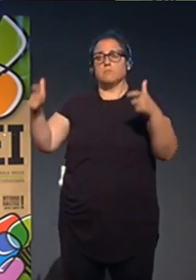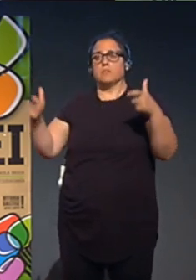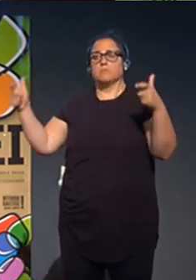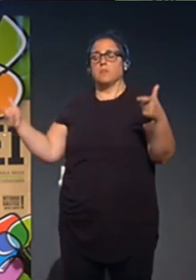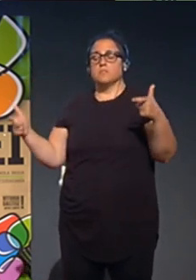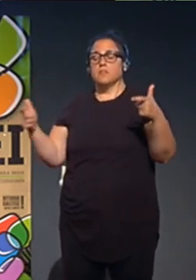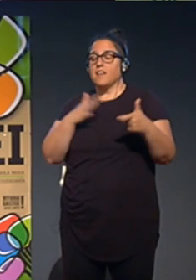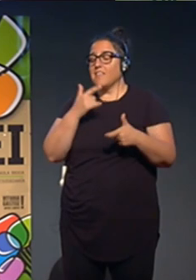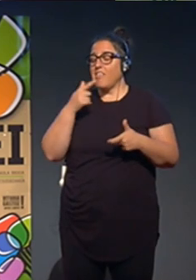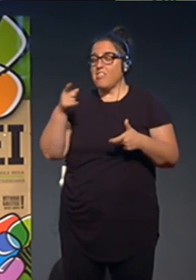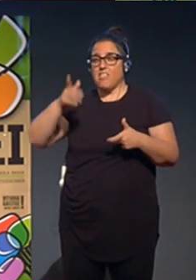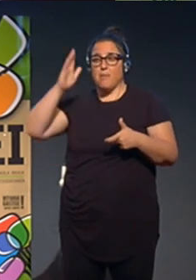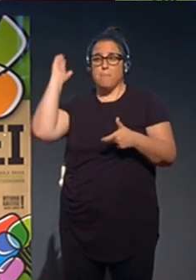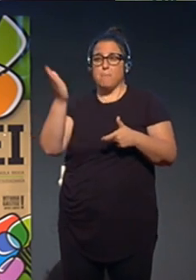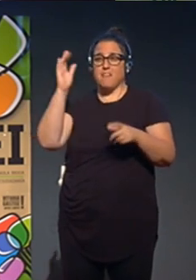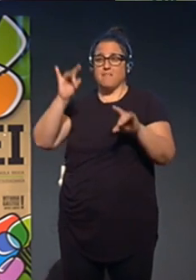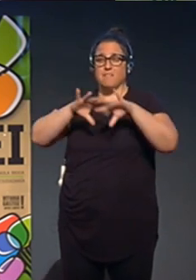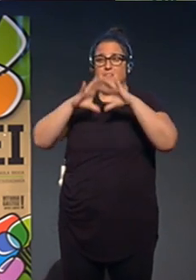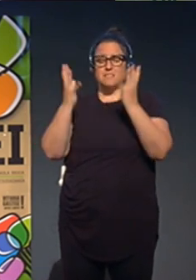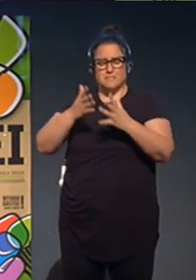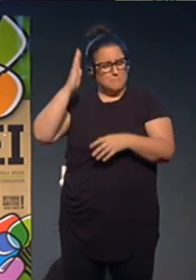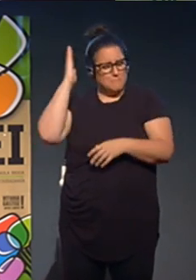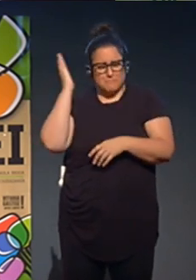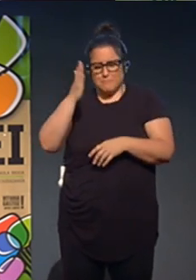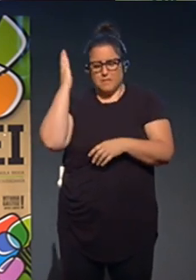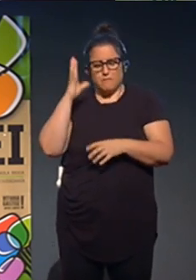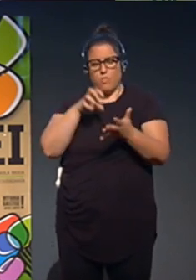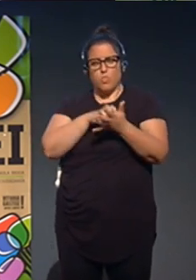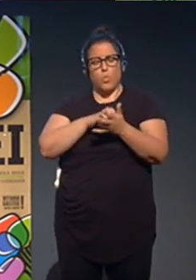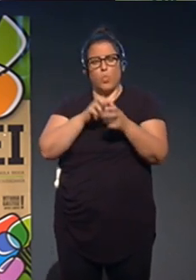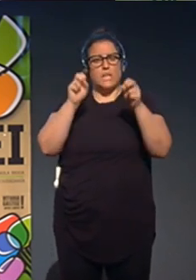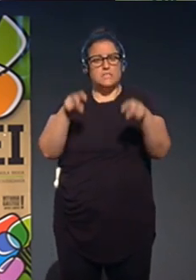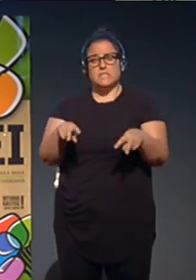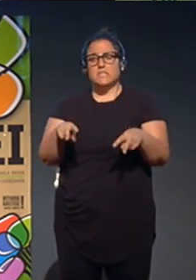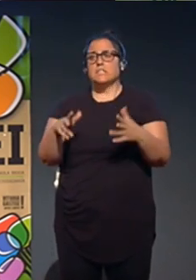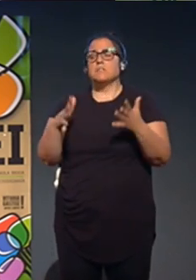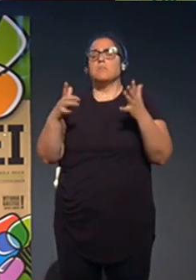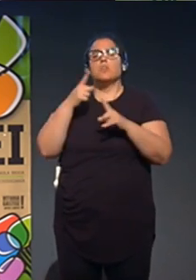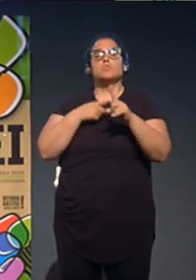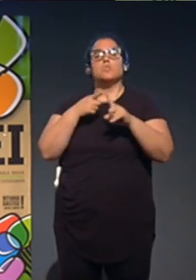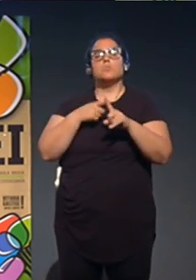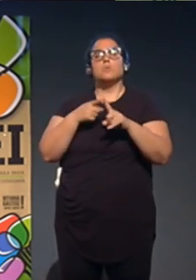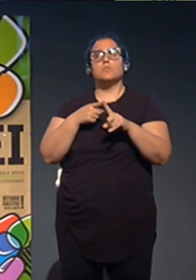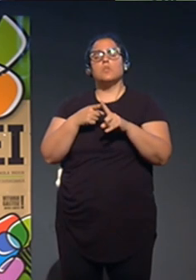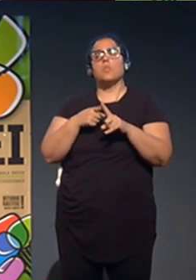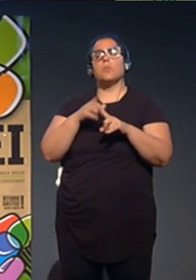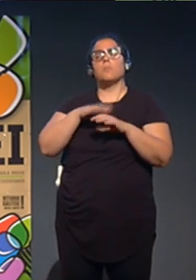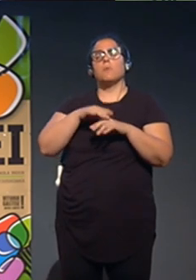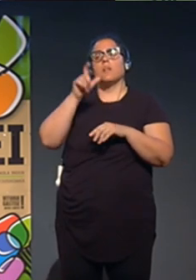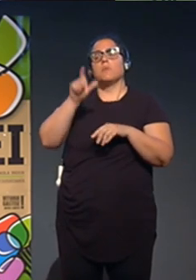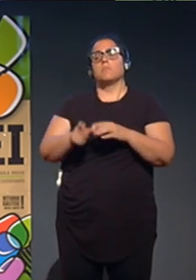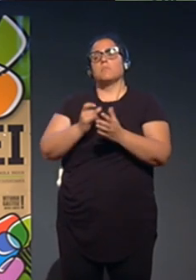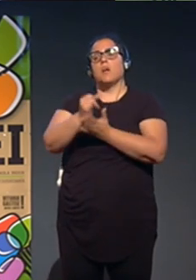esto tiene unos efectos perniciosos para el planeta no cabe ninguna duda Pero sobre todo perniciosos para El agricultor español